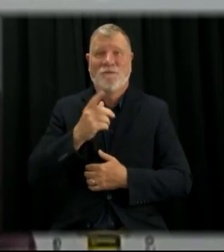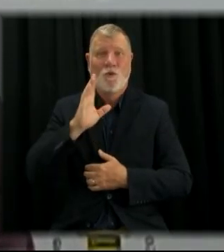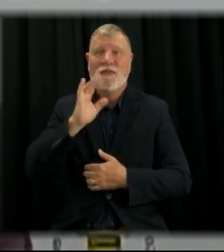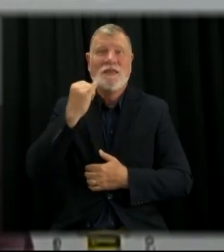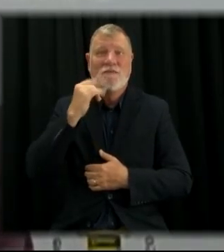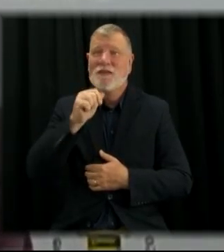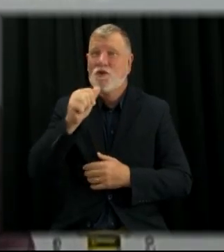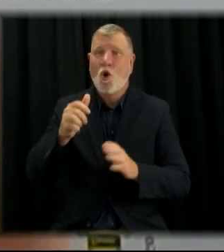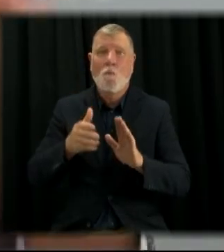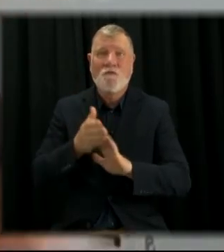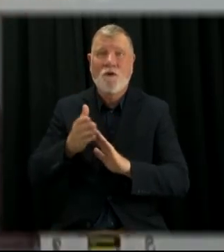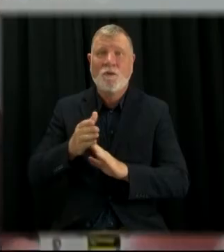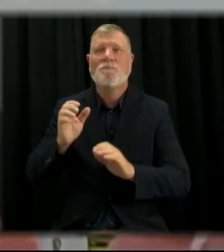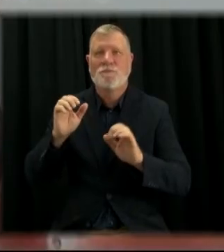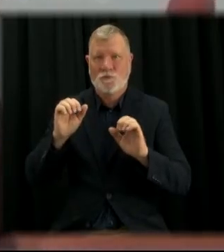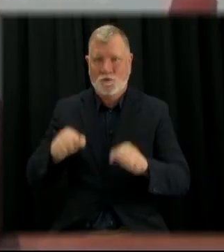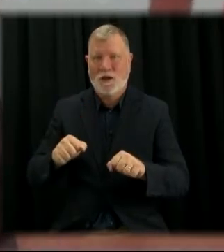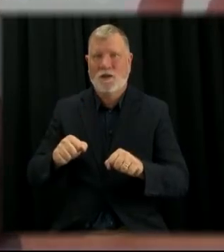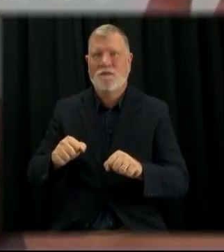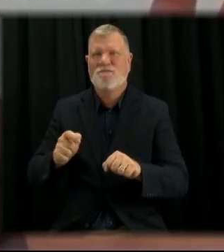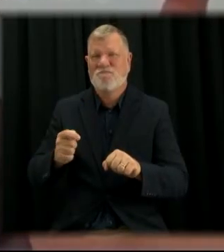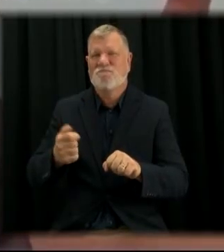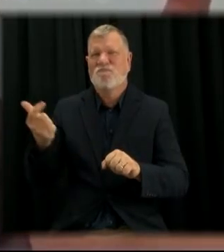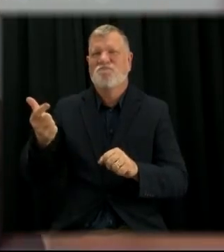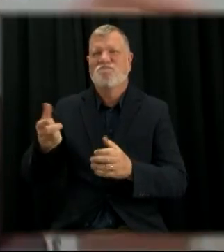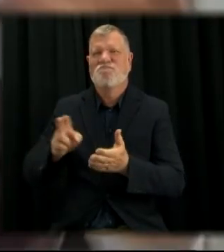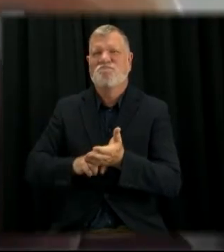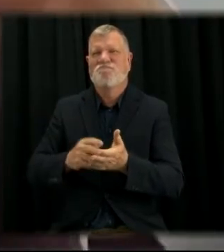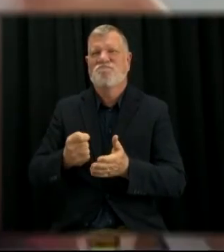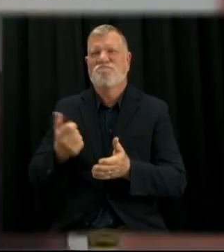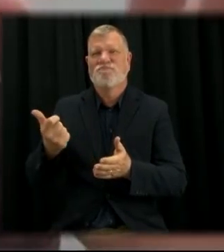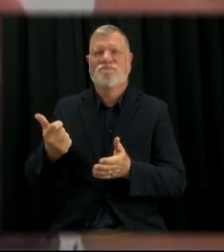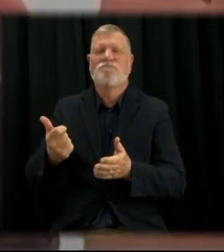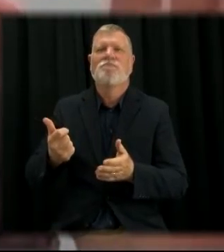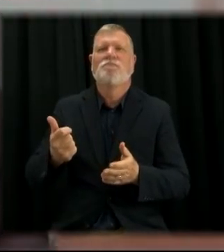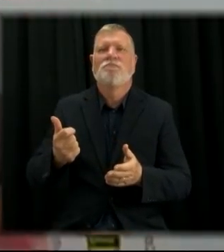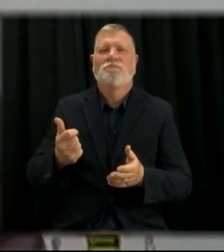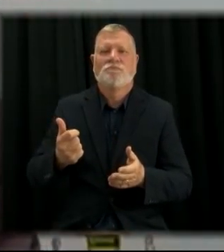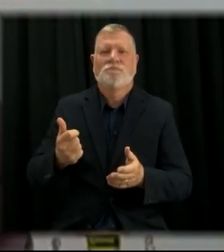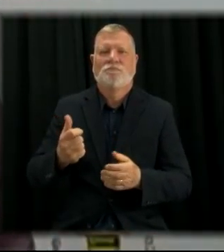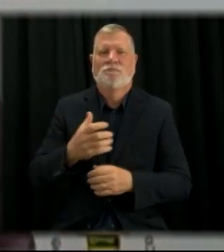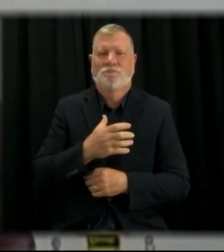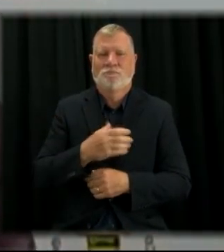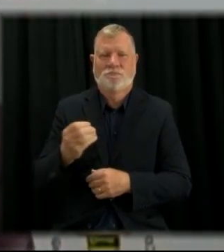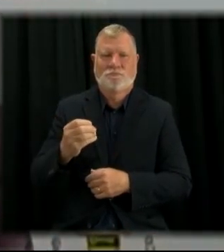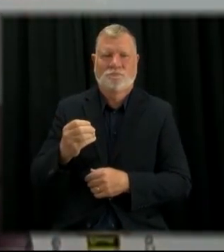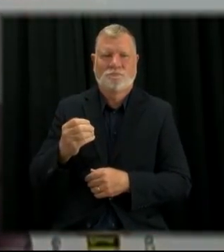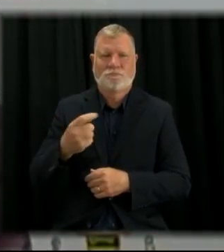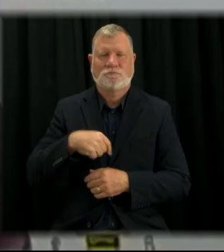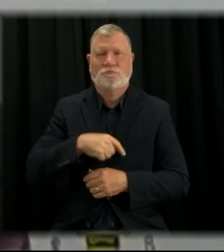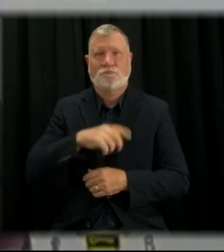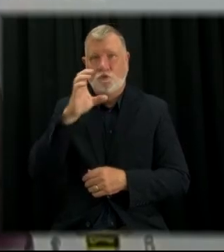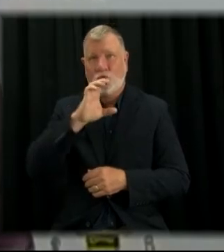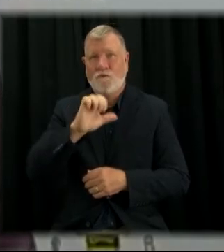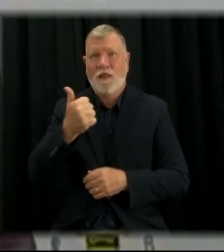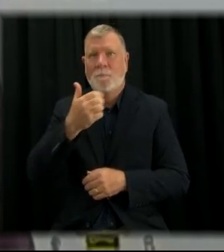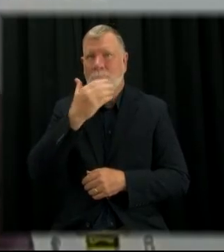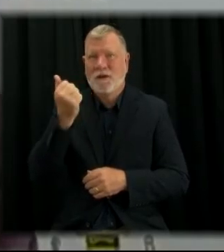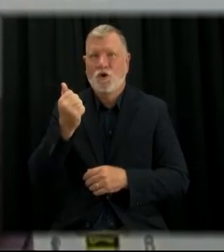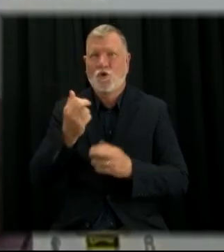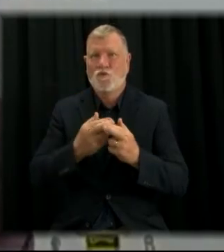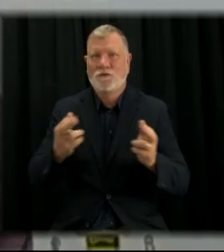Es bueno porque si no llevan a cabo la labor, pues no baja el